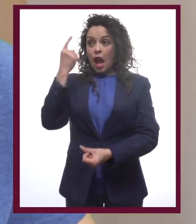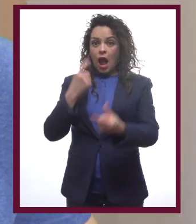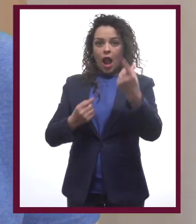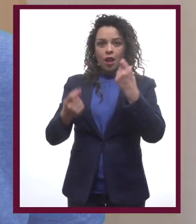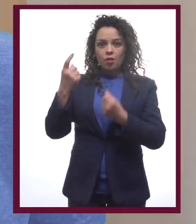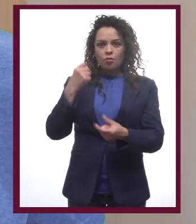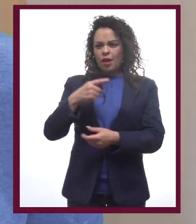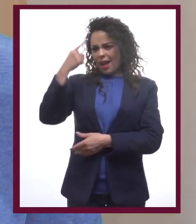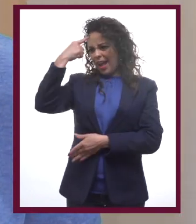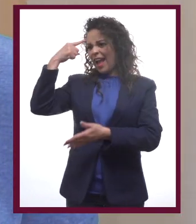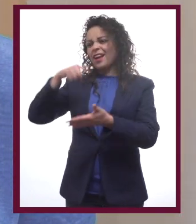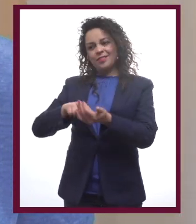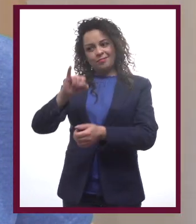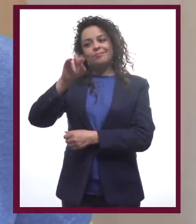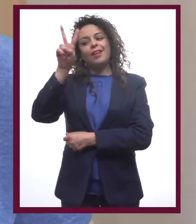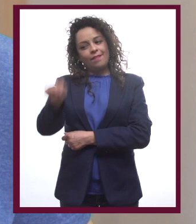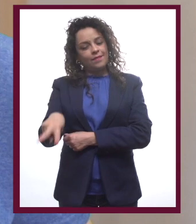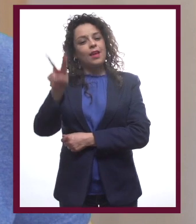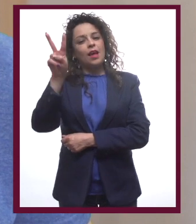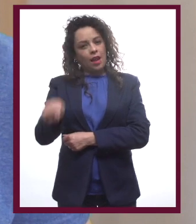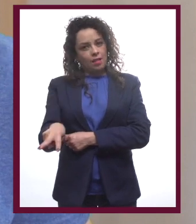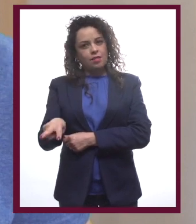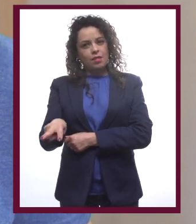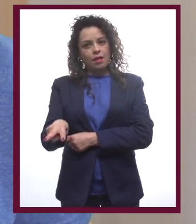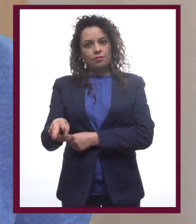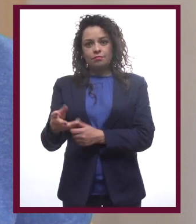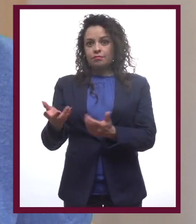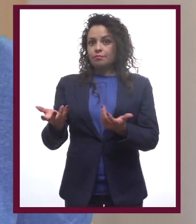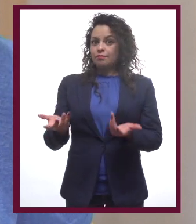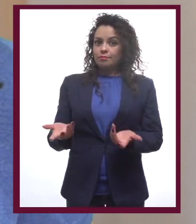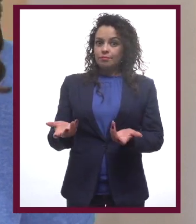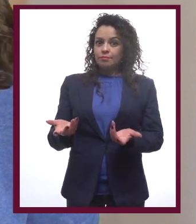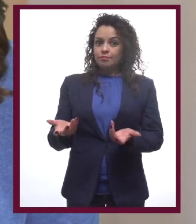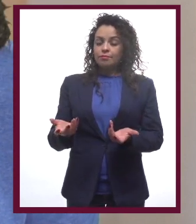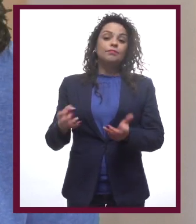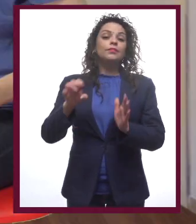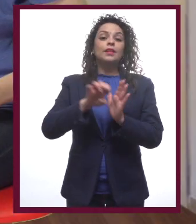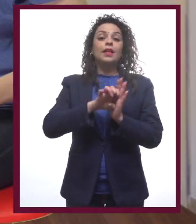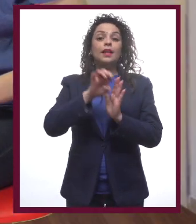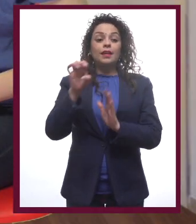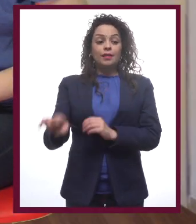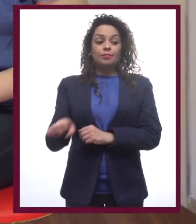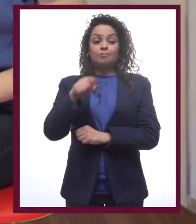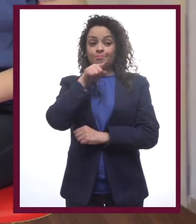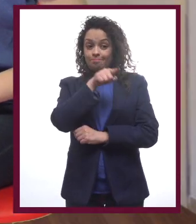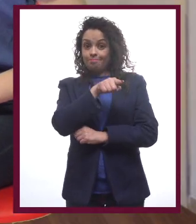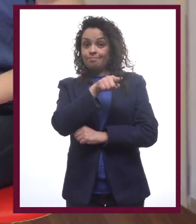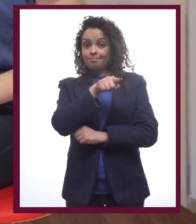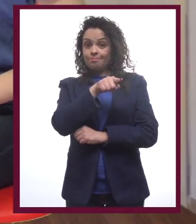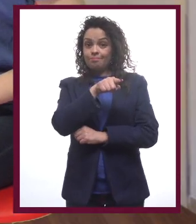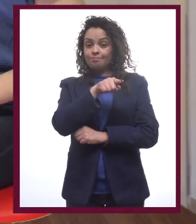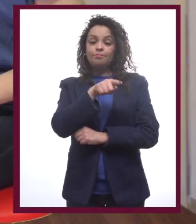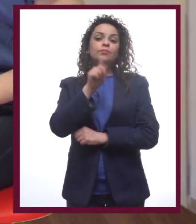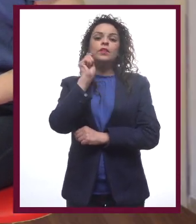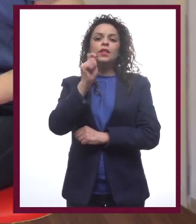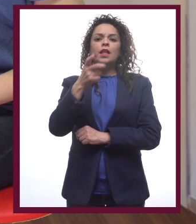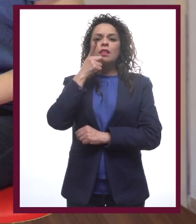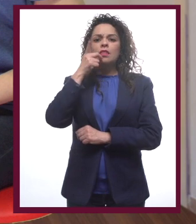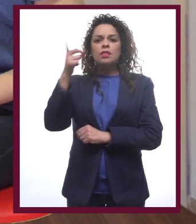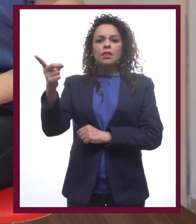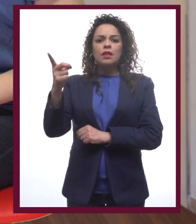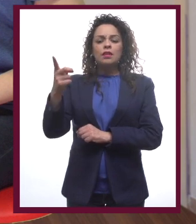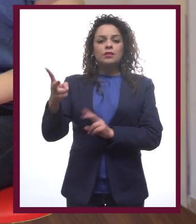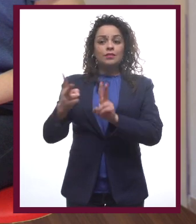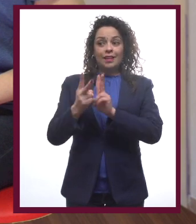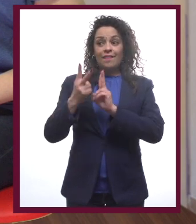cómo algunos nos vamos con la finta y damos por verdadera cualquier información. Como alguien que conozco, que un